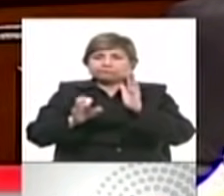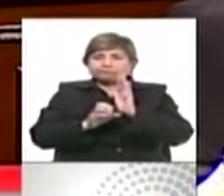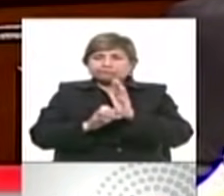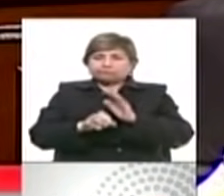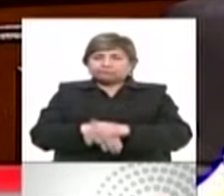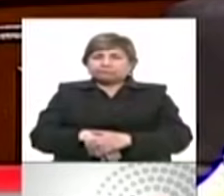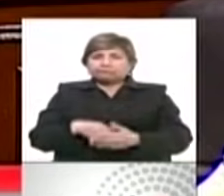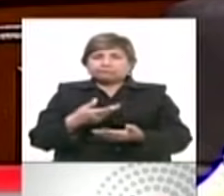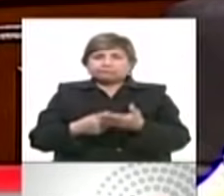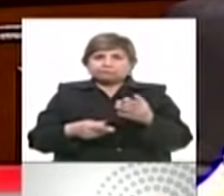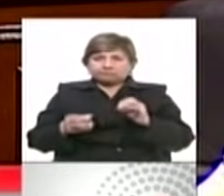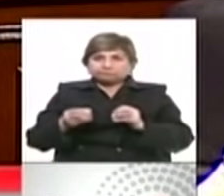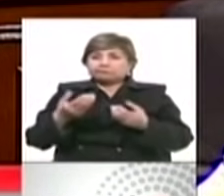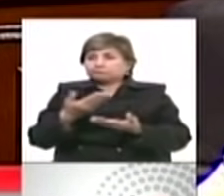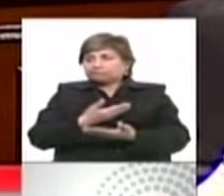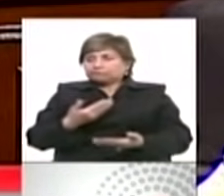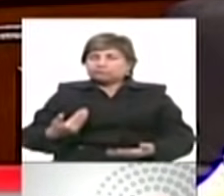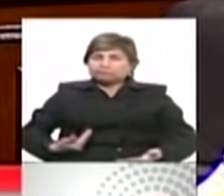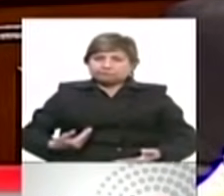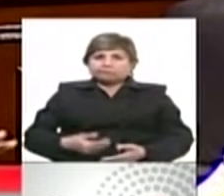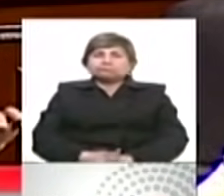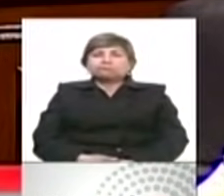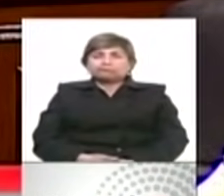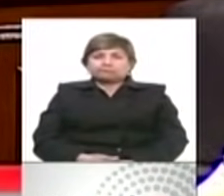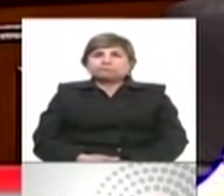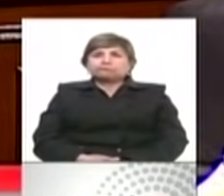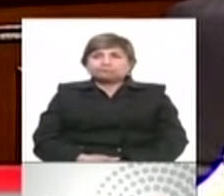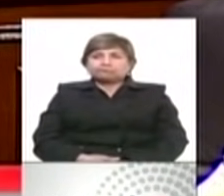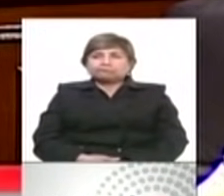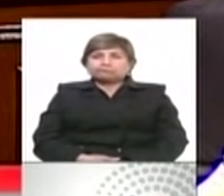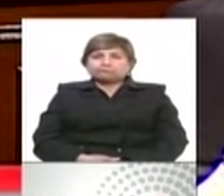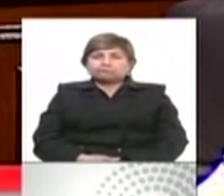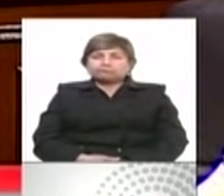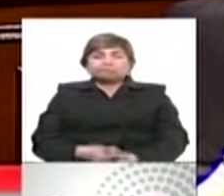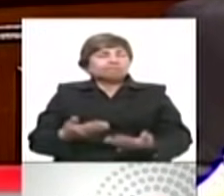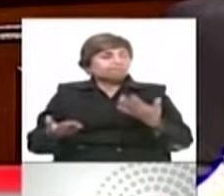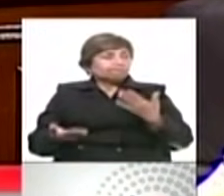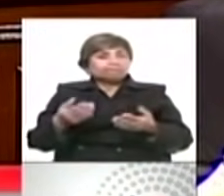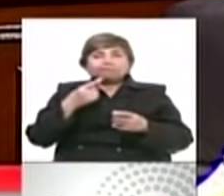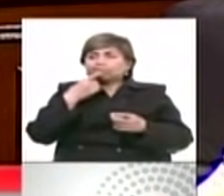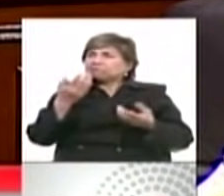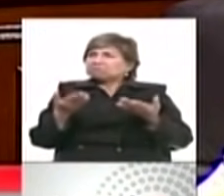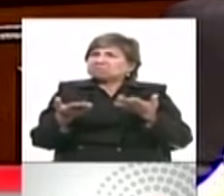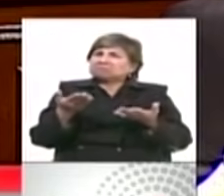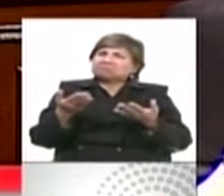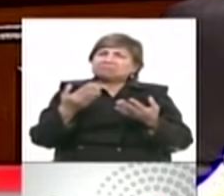Talara, había gas natural y con eso se abastecía las cocinas